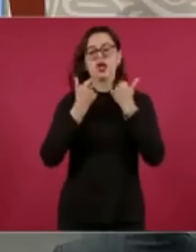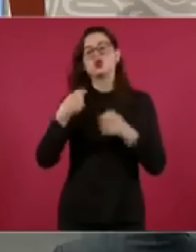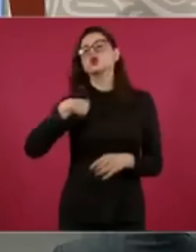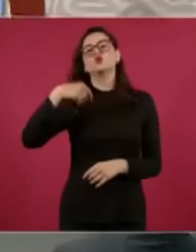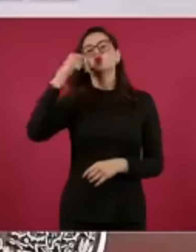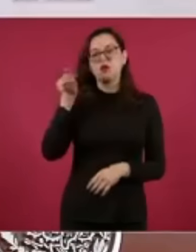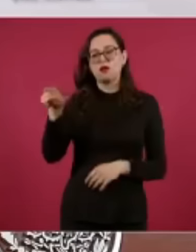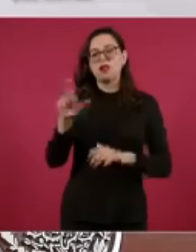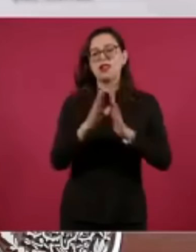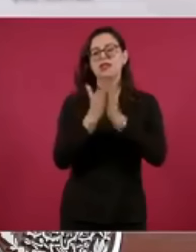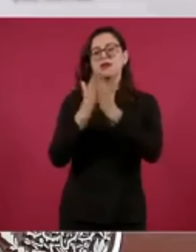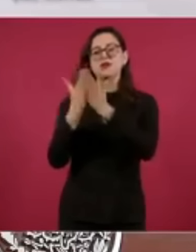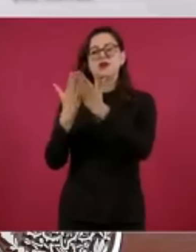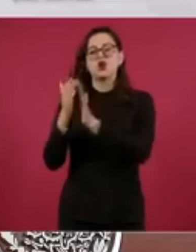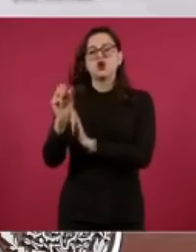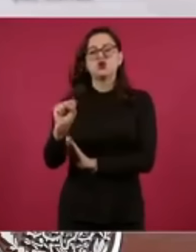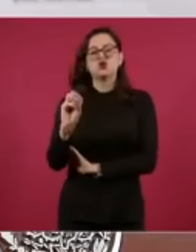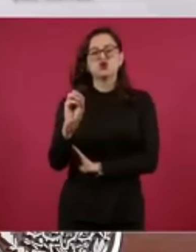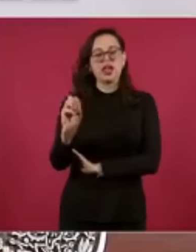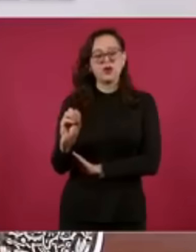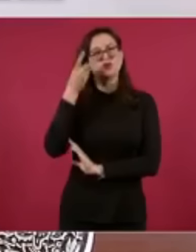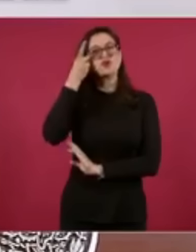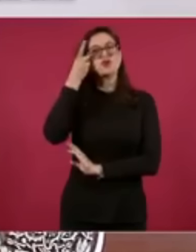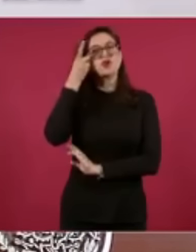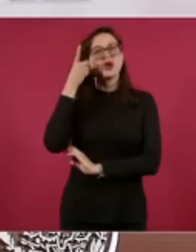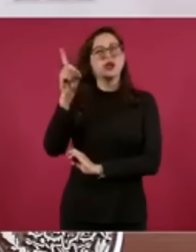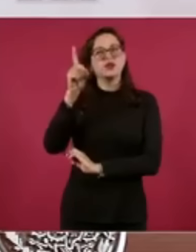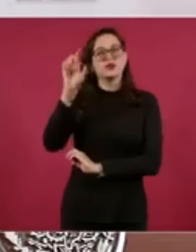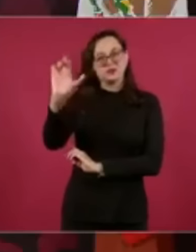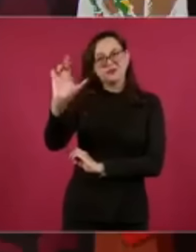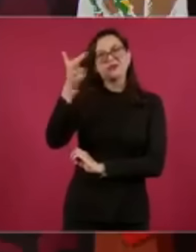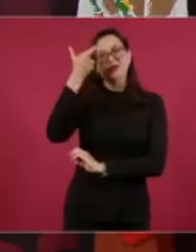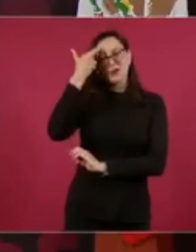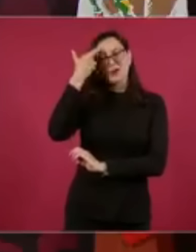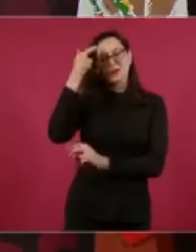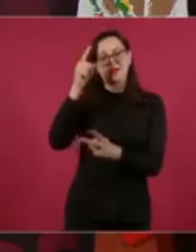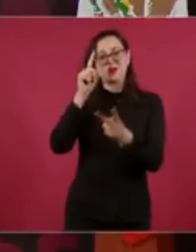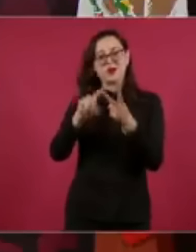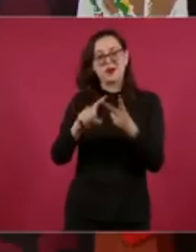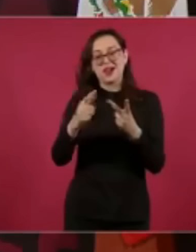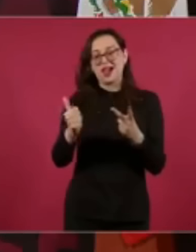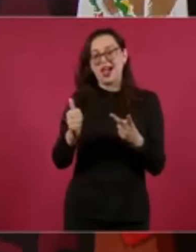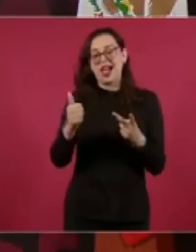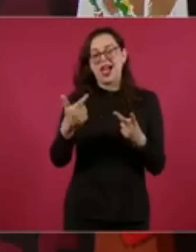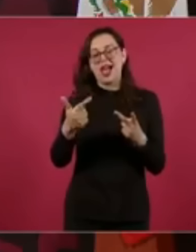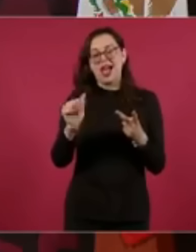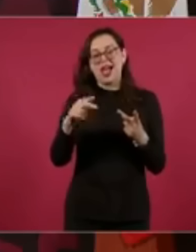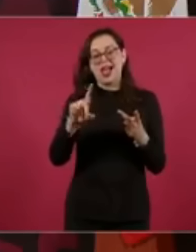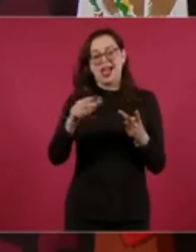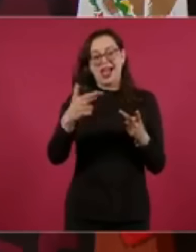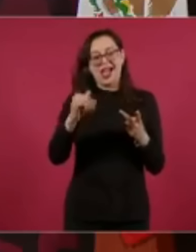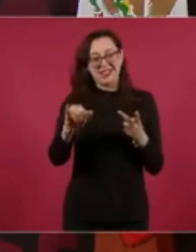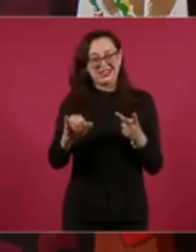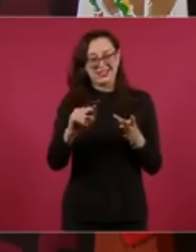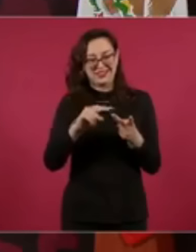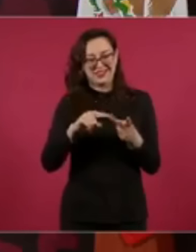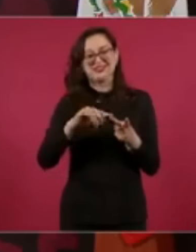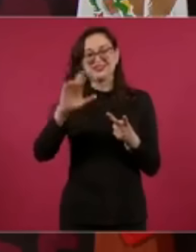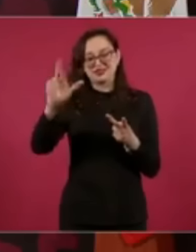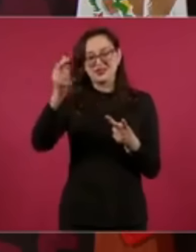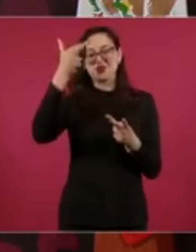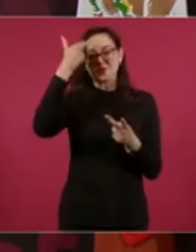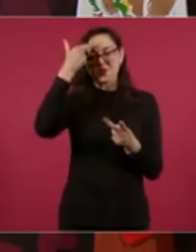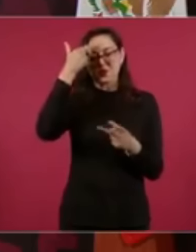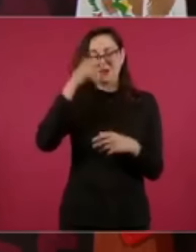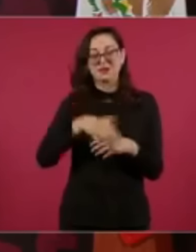del sótano, al dueño de la Gandhi. Ya les platiqué lo que pasó un